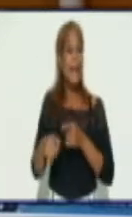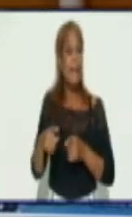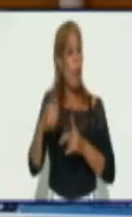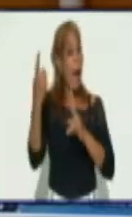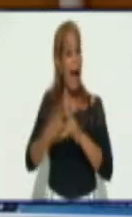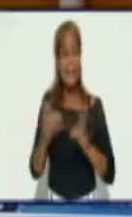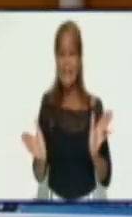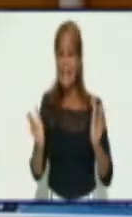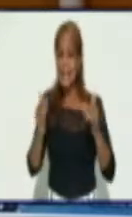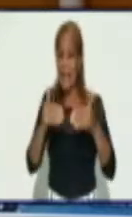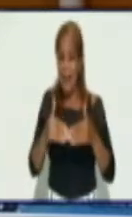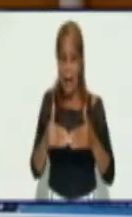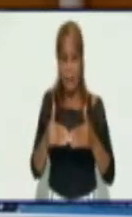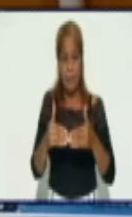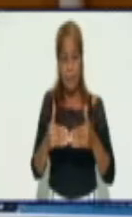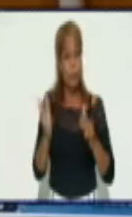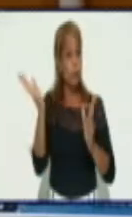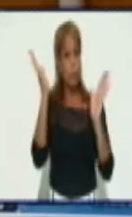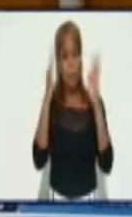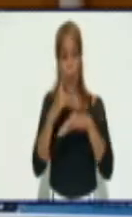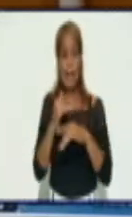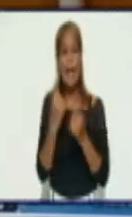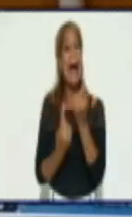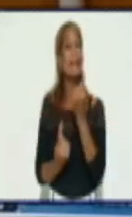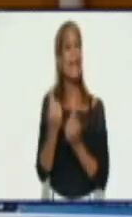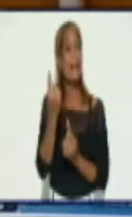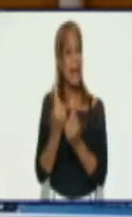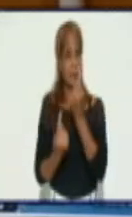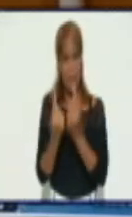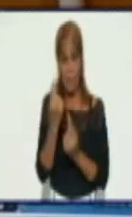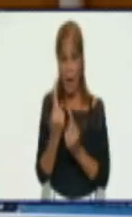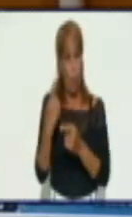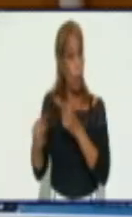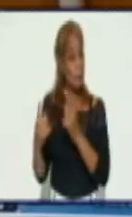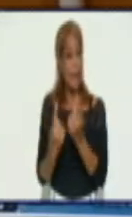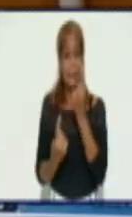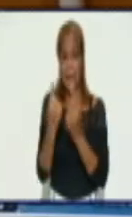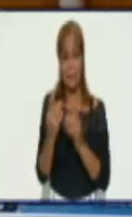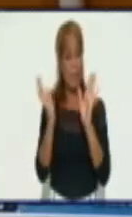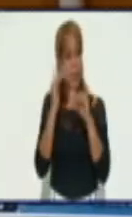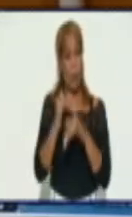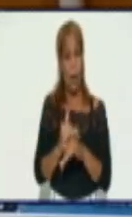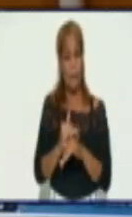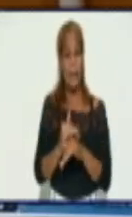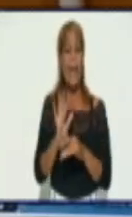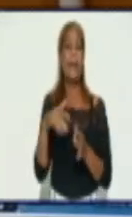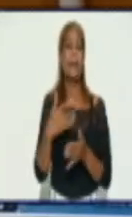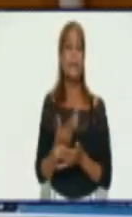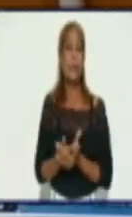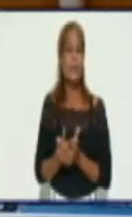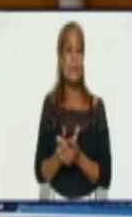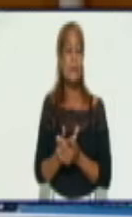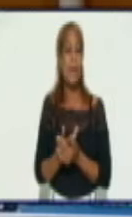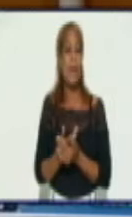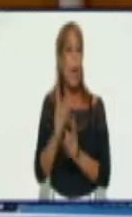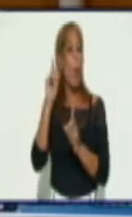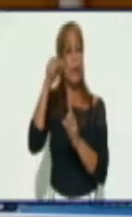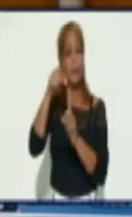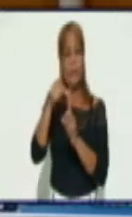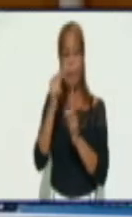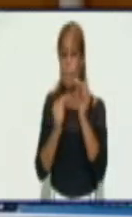y no hay alternativa en esa dirección la esencia está en que nadie sale